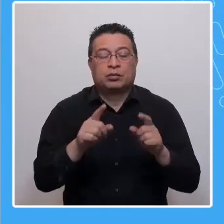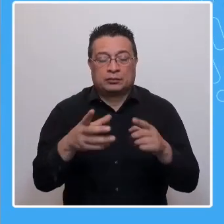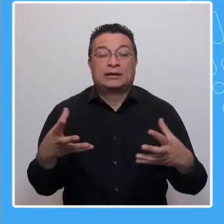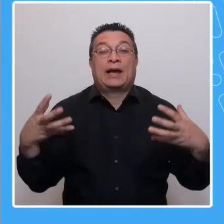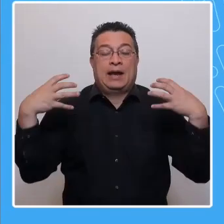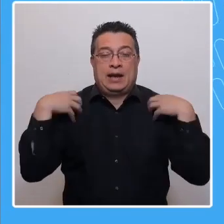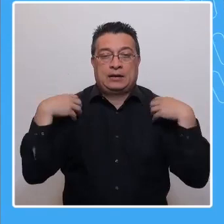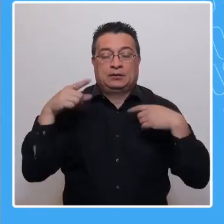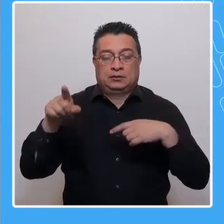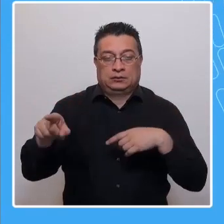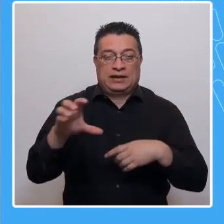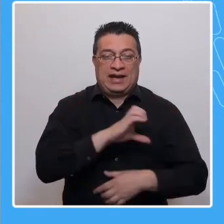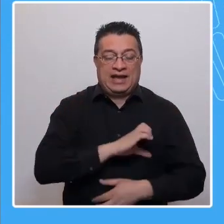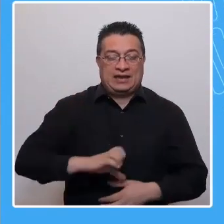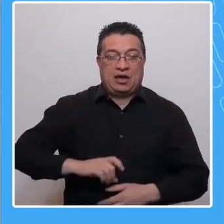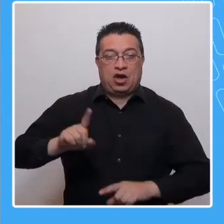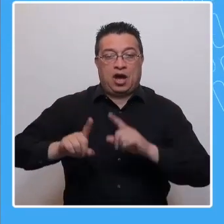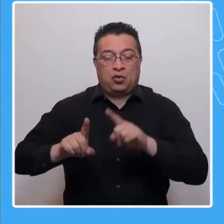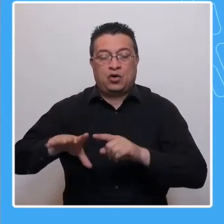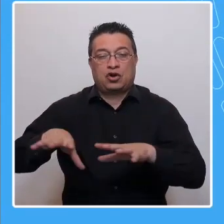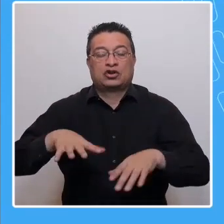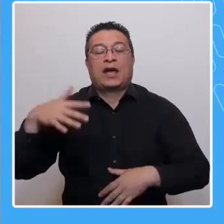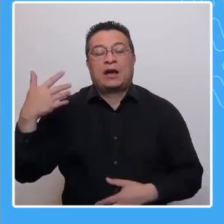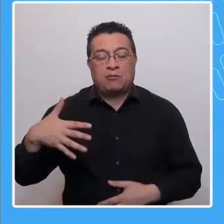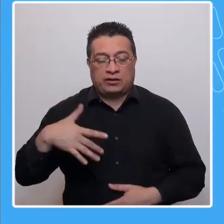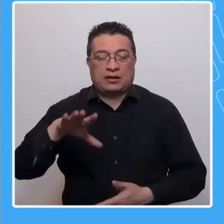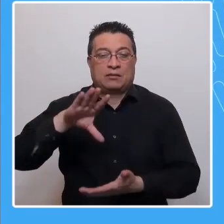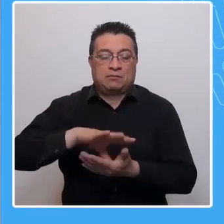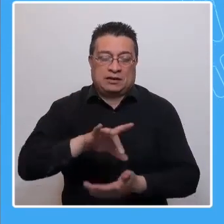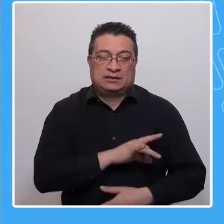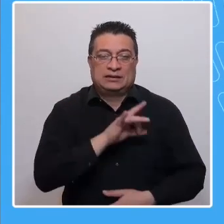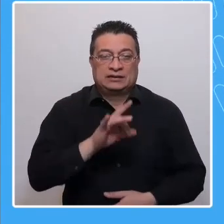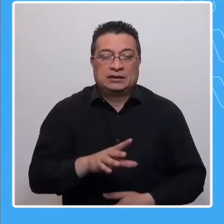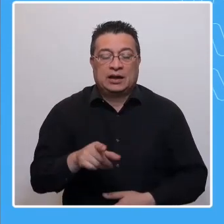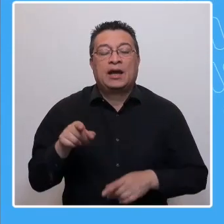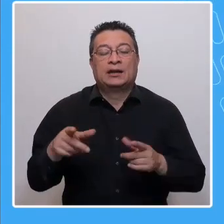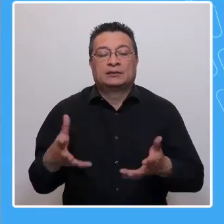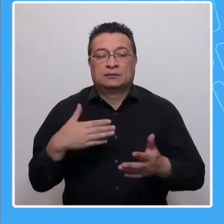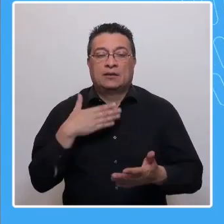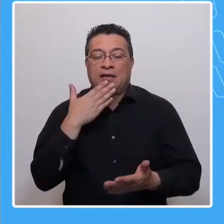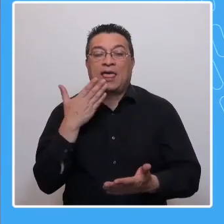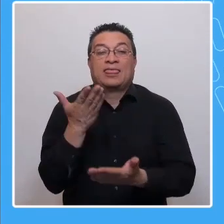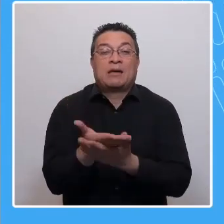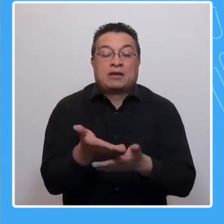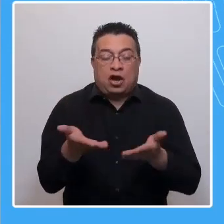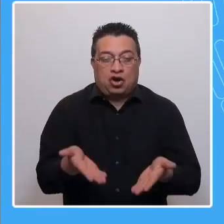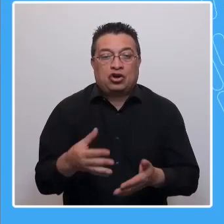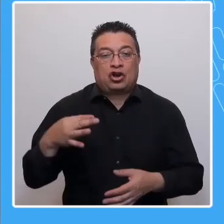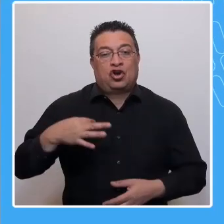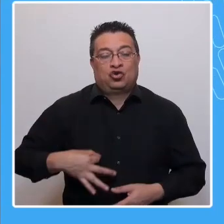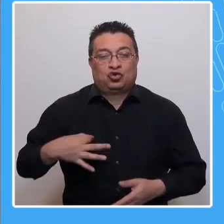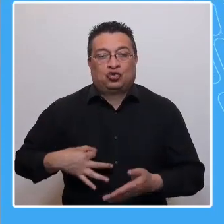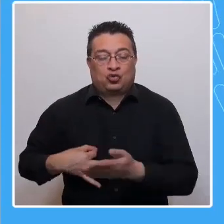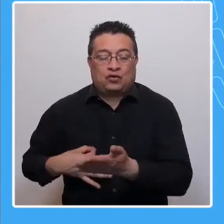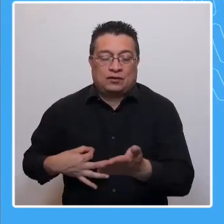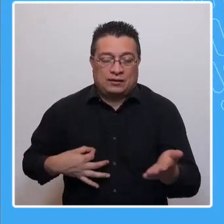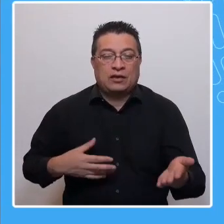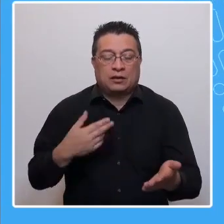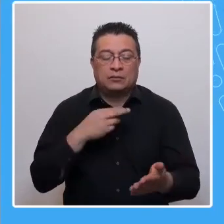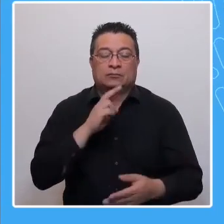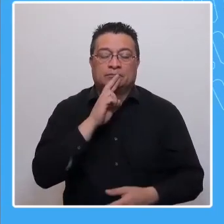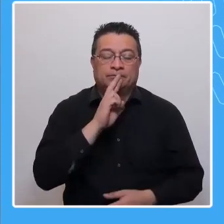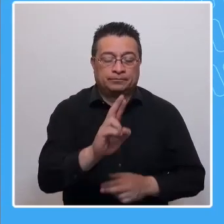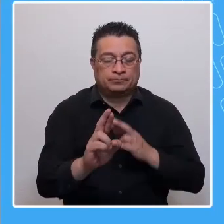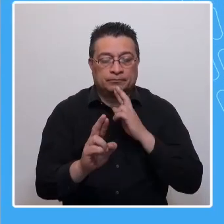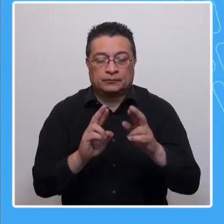ciertas sustancias que son especialmente importantes para nuestro país y que responden a las demandas de hoy en día la ciudadanía, bueno, no solo hoy en día, sino que la